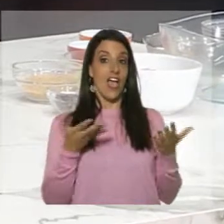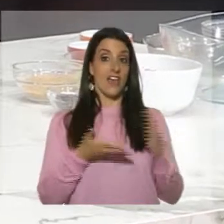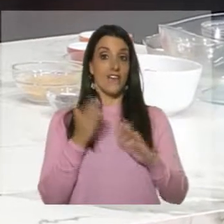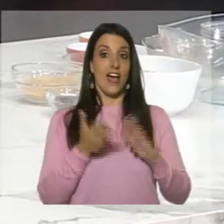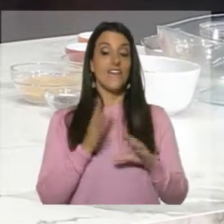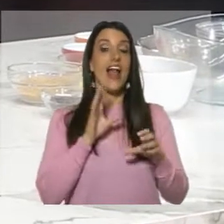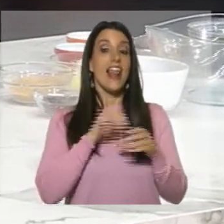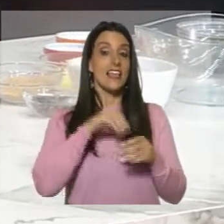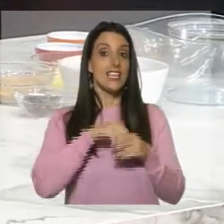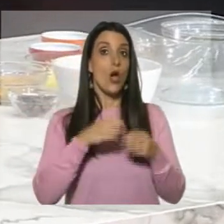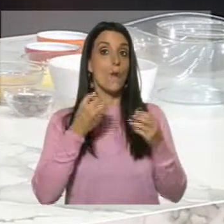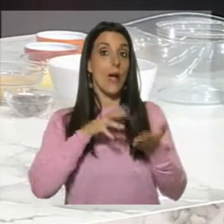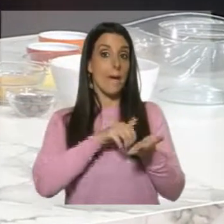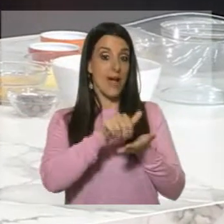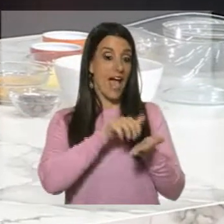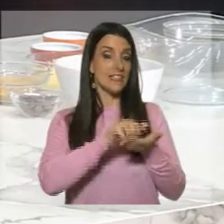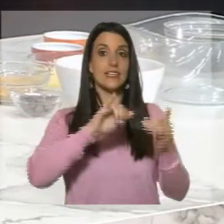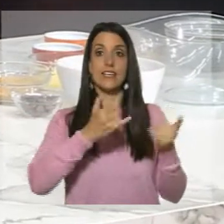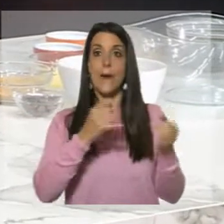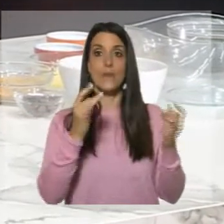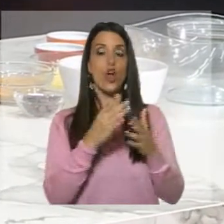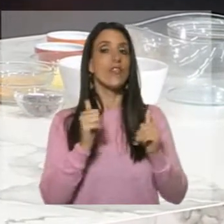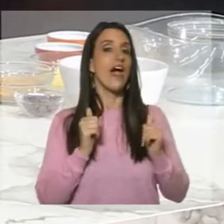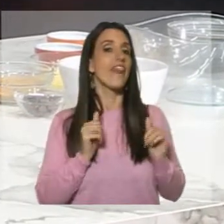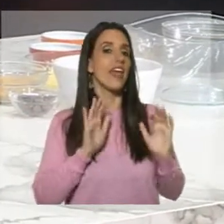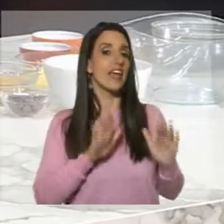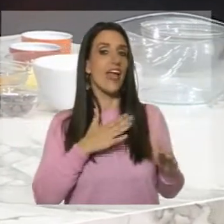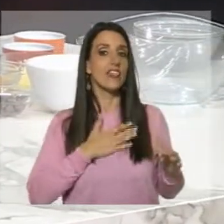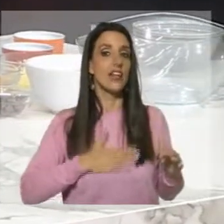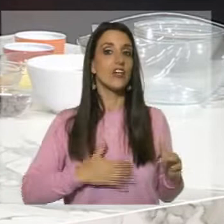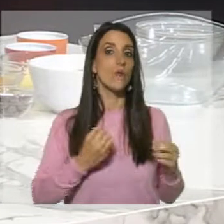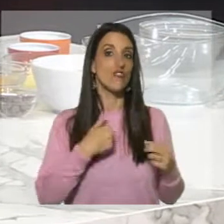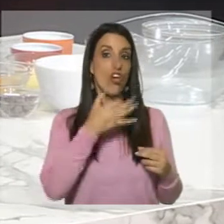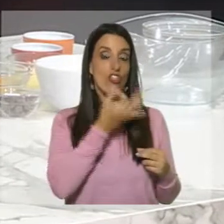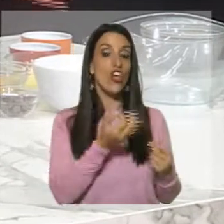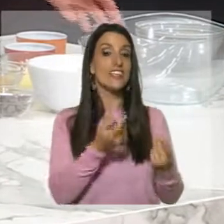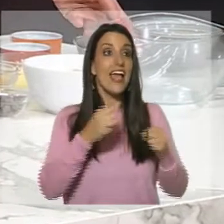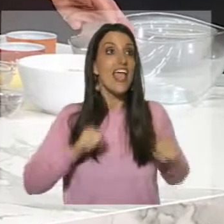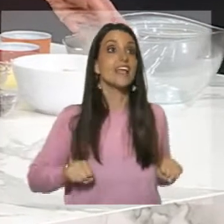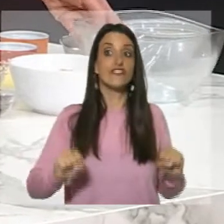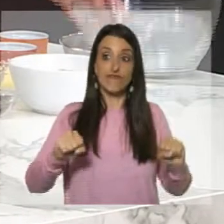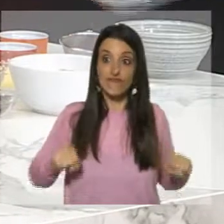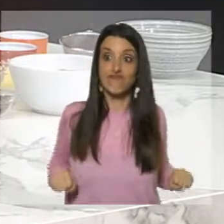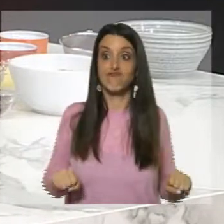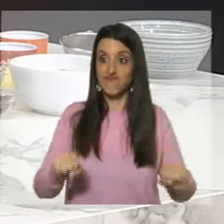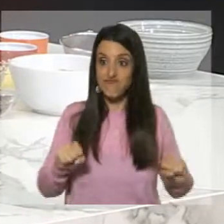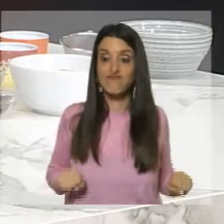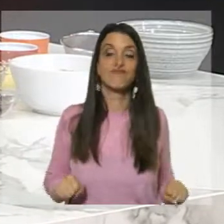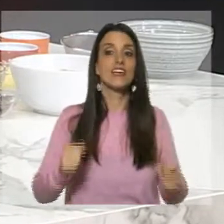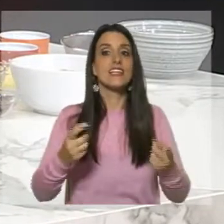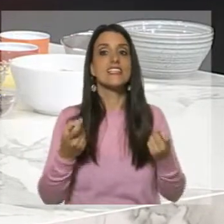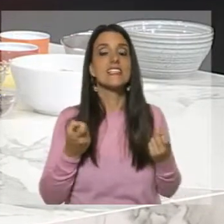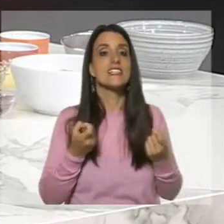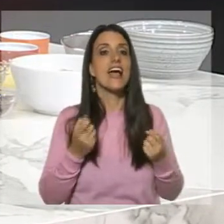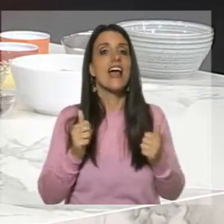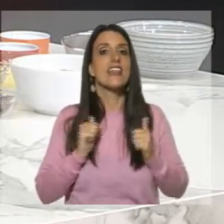con el relleno, porque la masa está ahí atrás, está descansando, tranqui. ¿Por qué? Porque lo que te decía, la vamos a tener que estirar. Entonces, para vos estirarla, tenés que dejarla